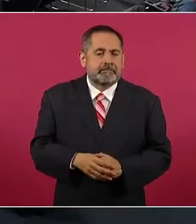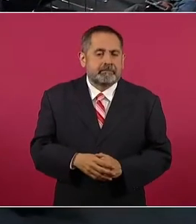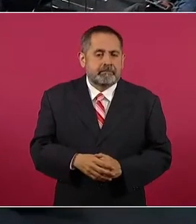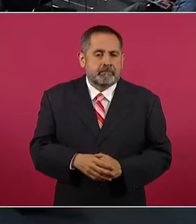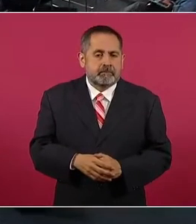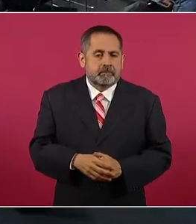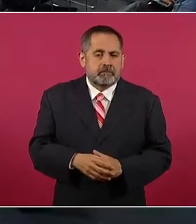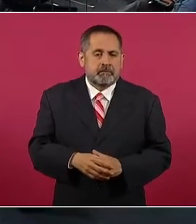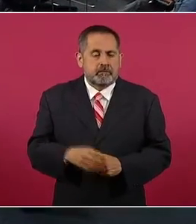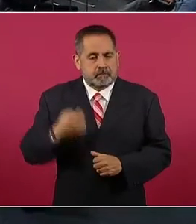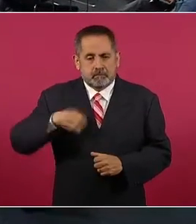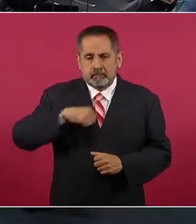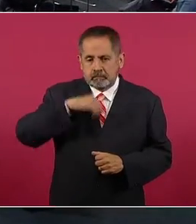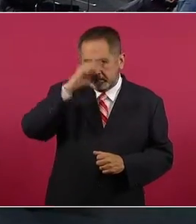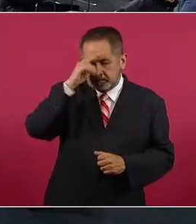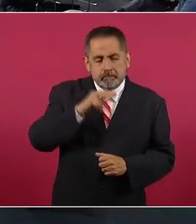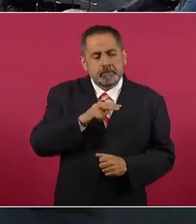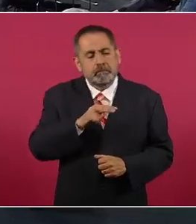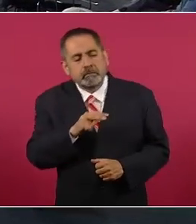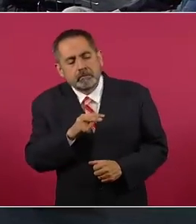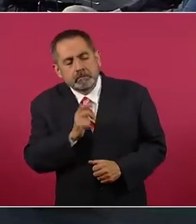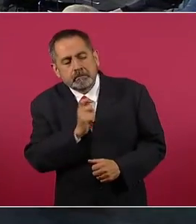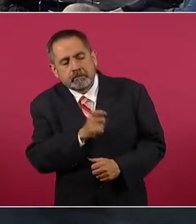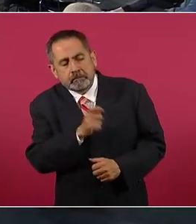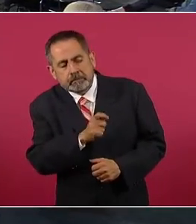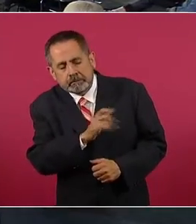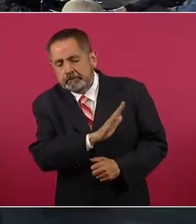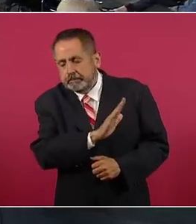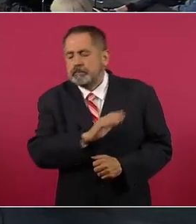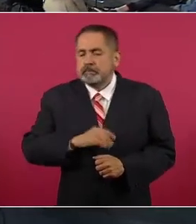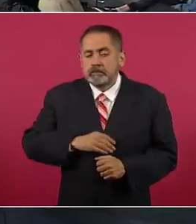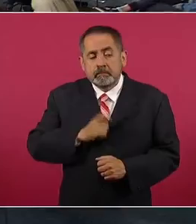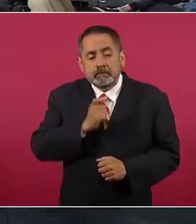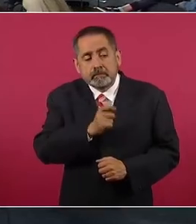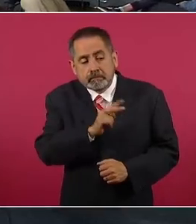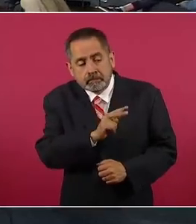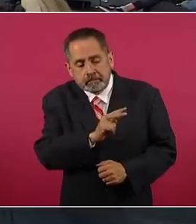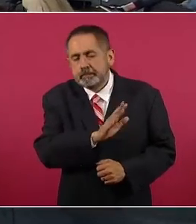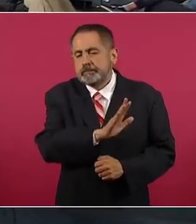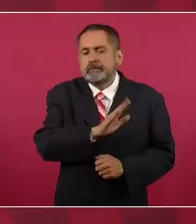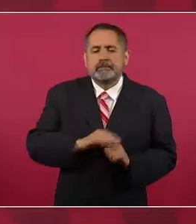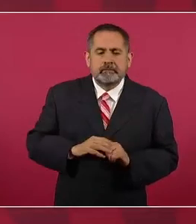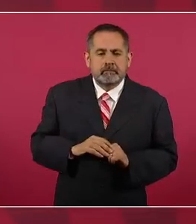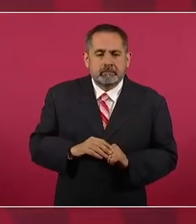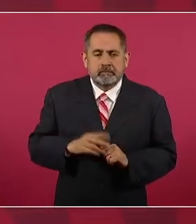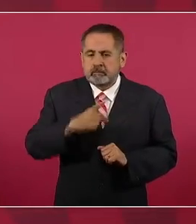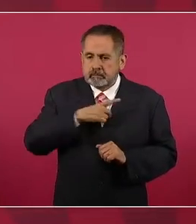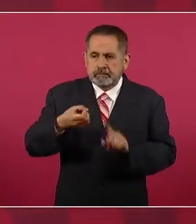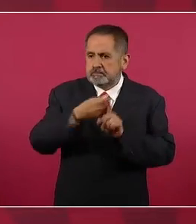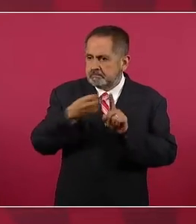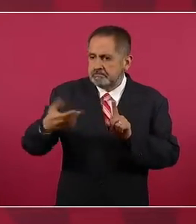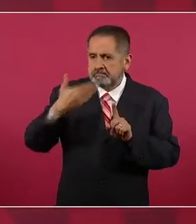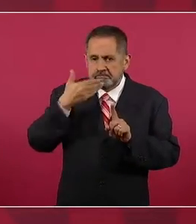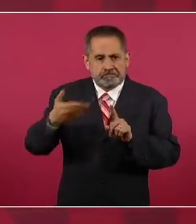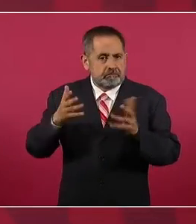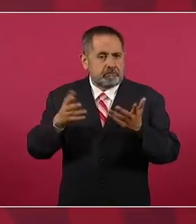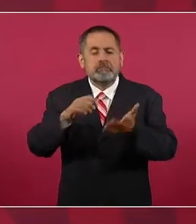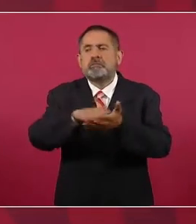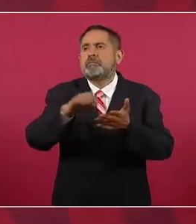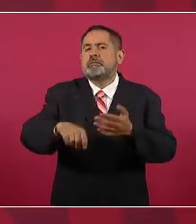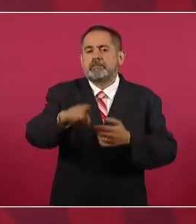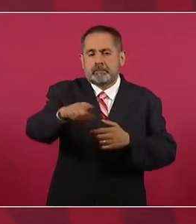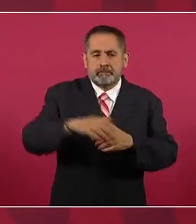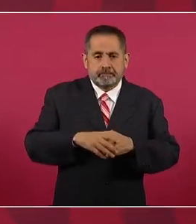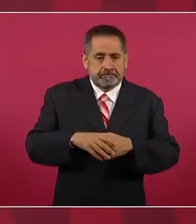Hay que estar nada más atento a que se hagan las cosas bien. Por ejemplo,